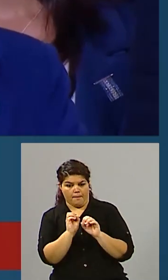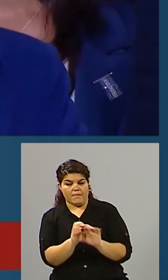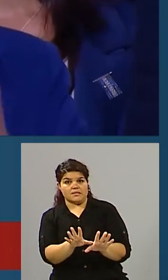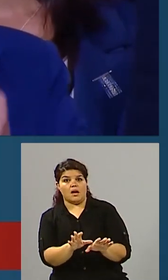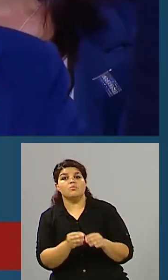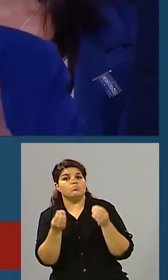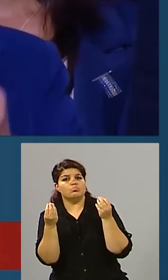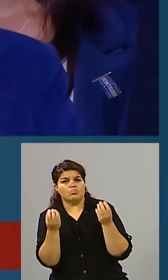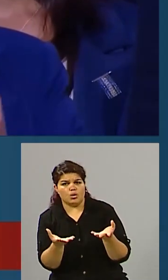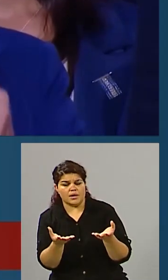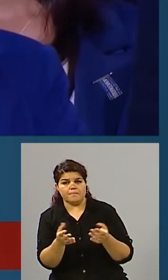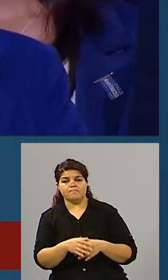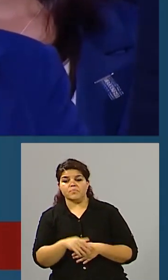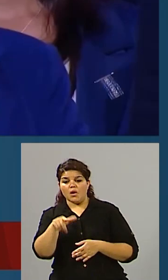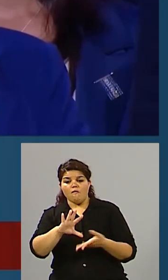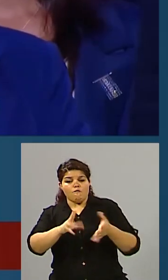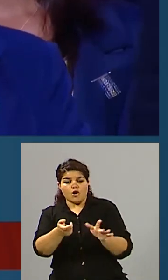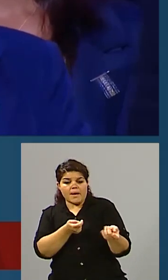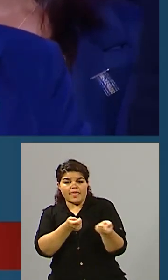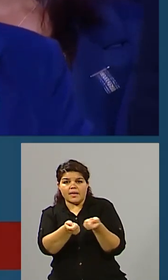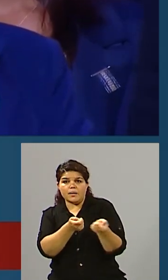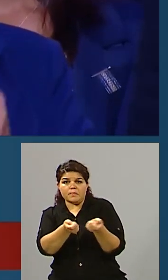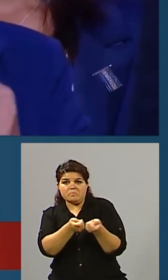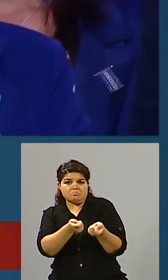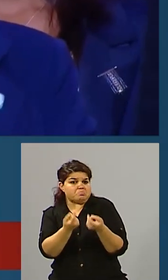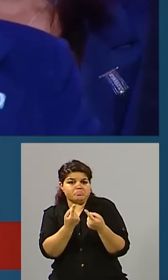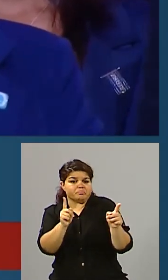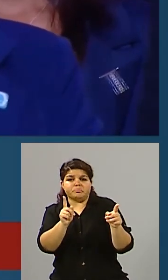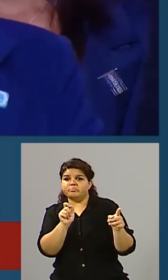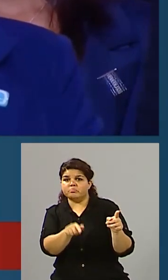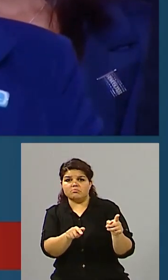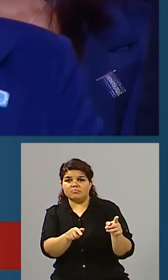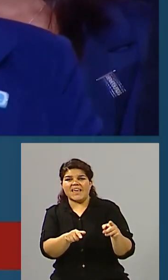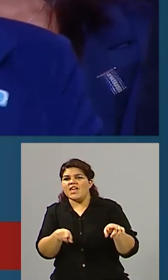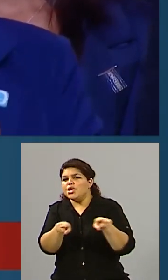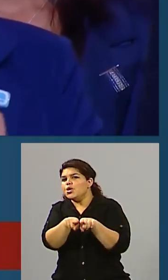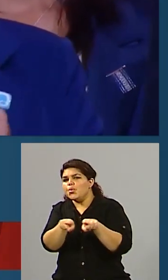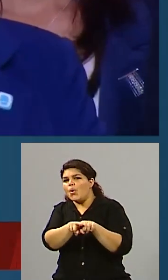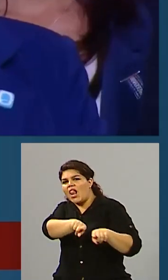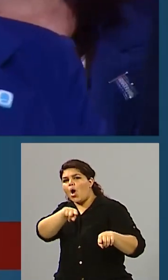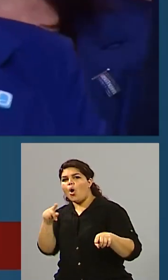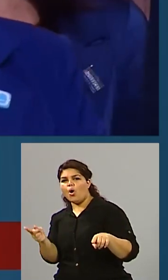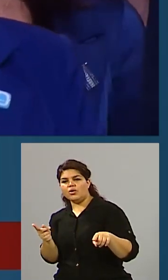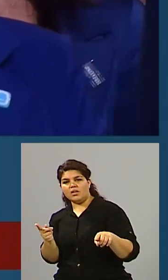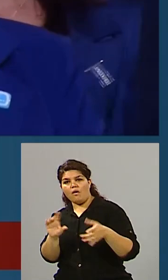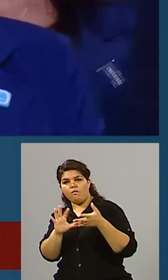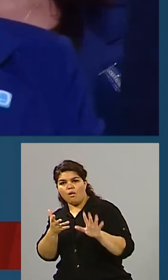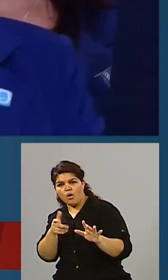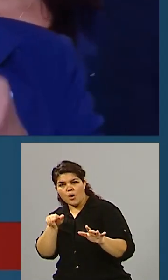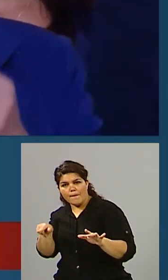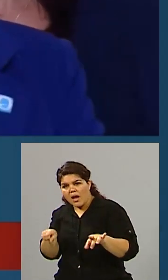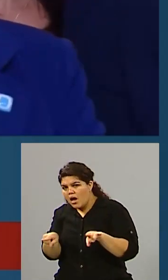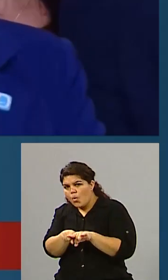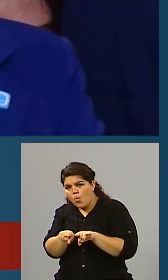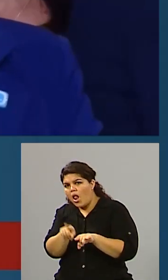manera en que se va a manejar el sistema político que no es idéntica a aquella que de alguna manera fue parida por